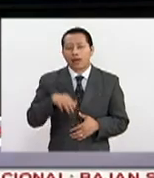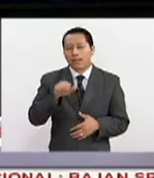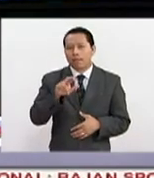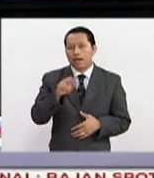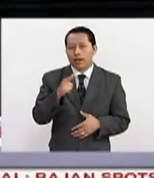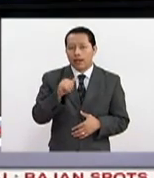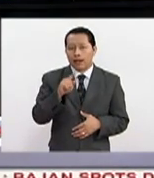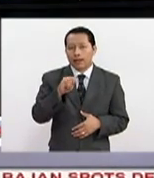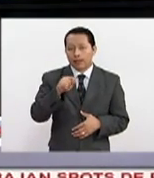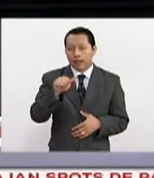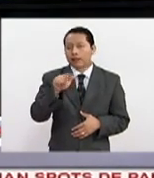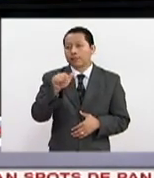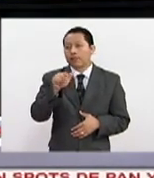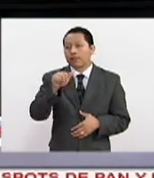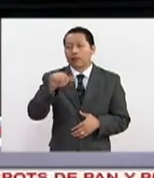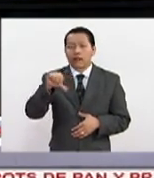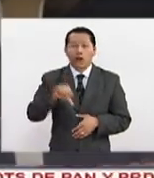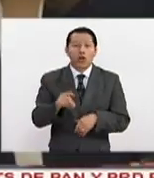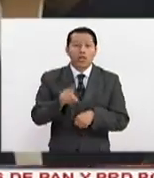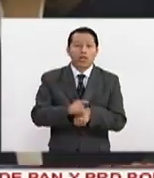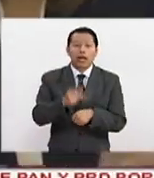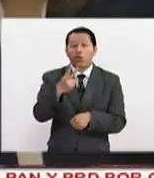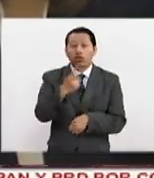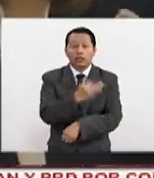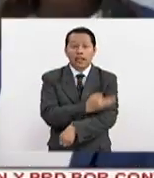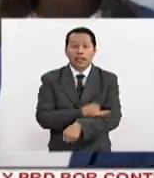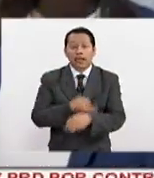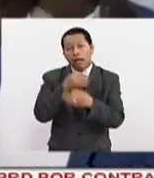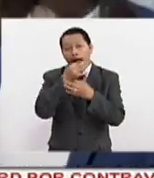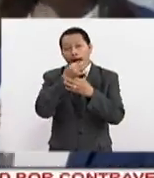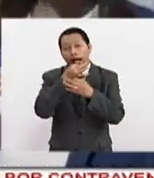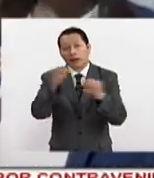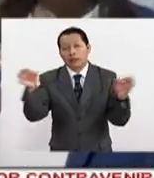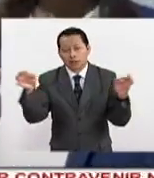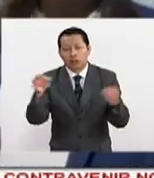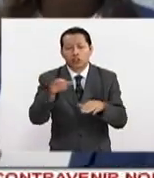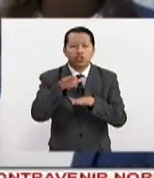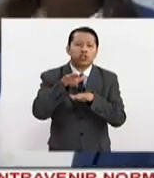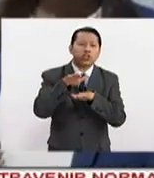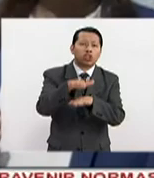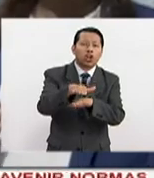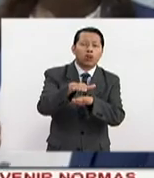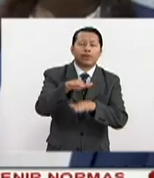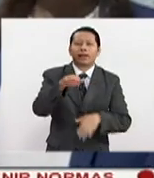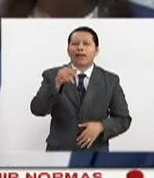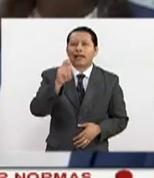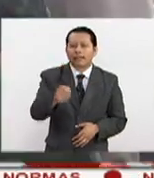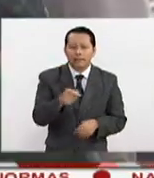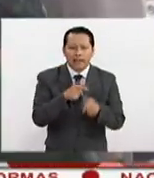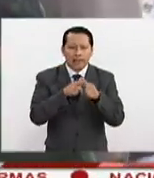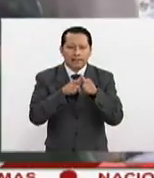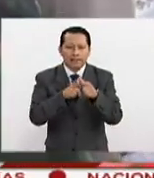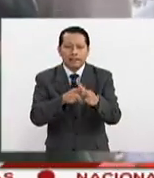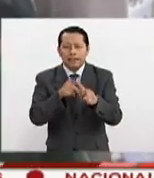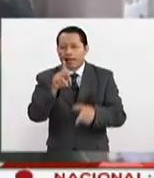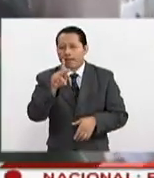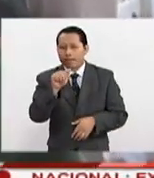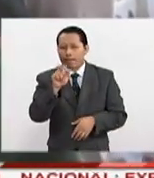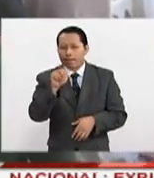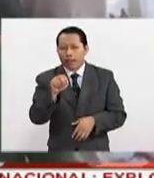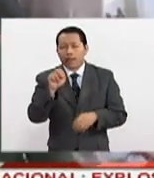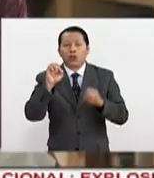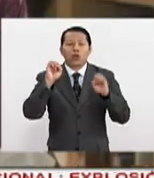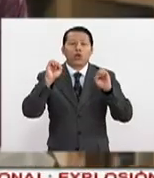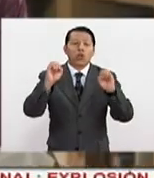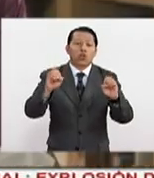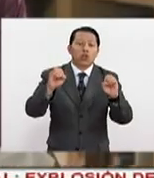Margarita Zavala informó que hoy a las 2 de la tarde dará un posicionamiento sobre si continúa en el PAN